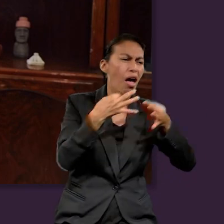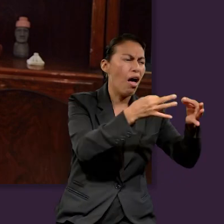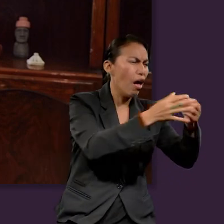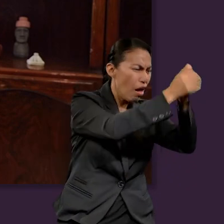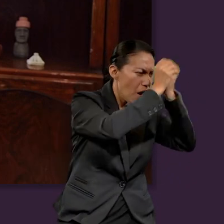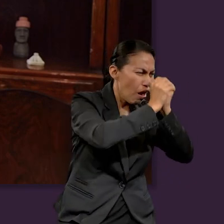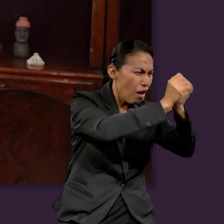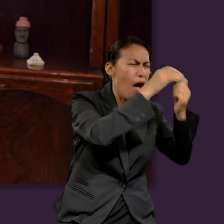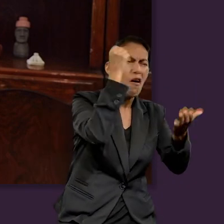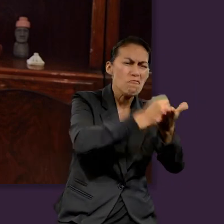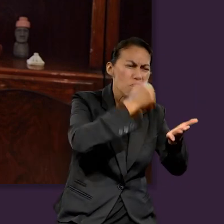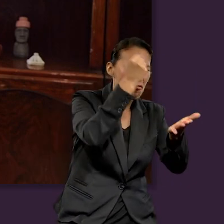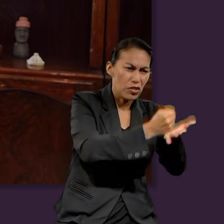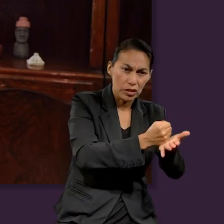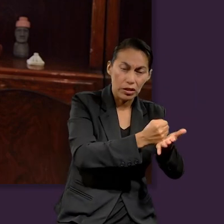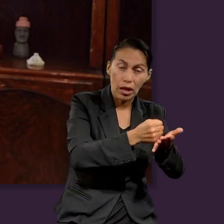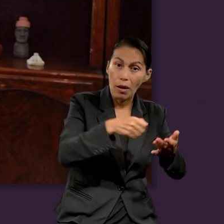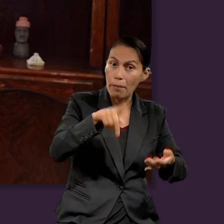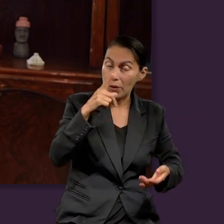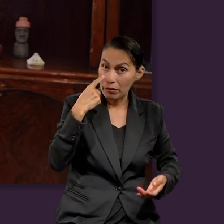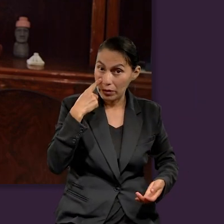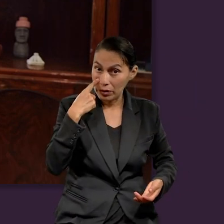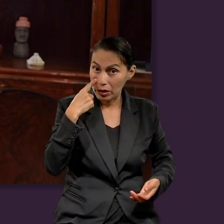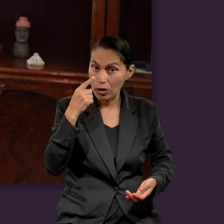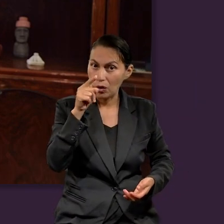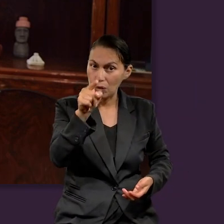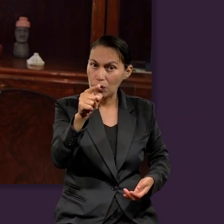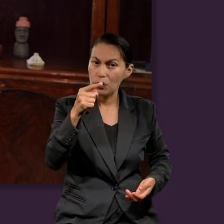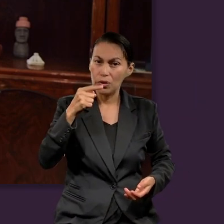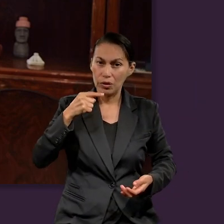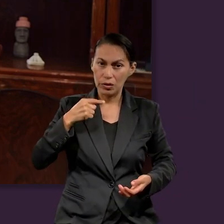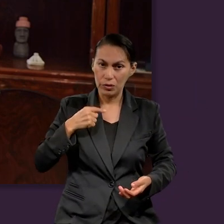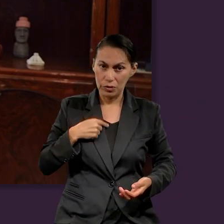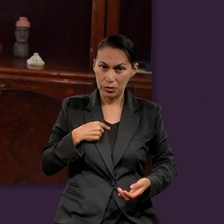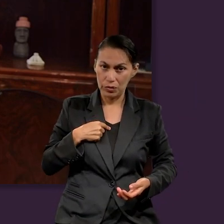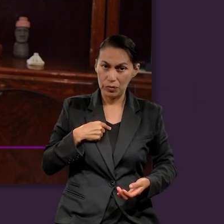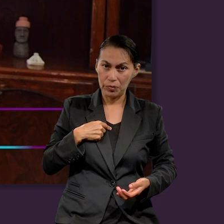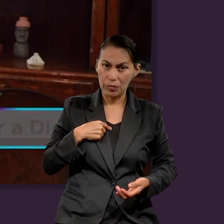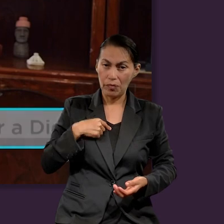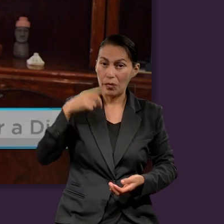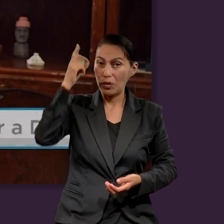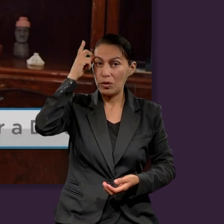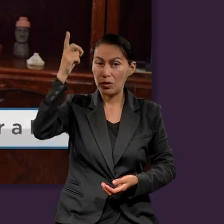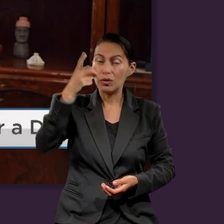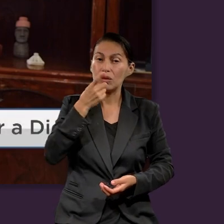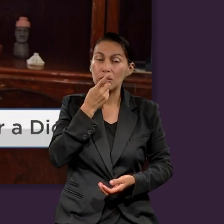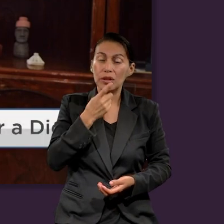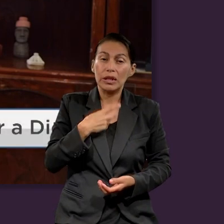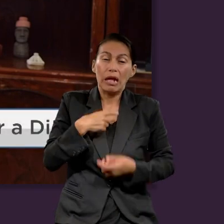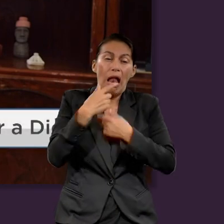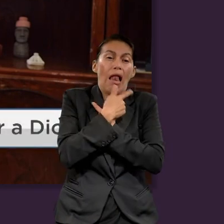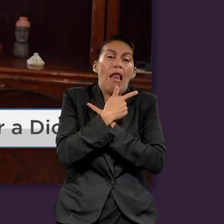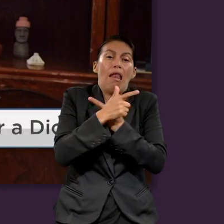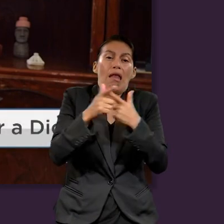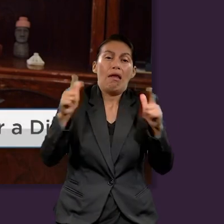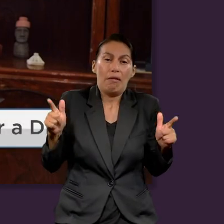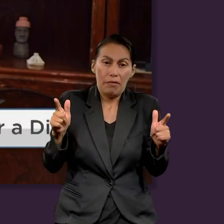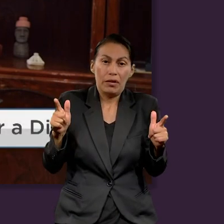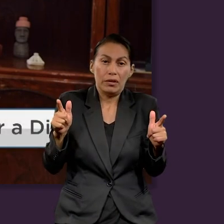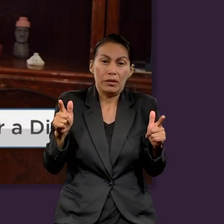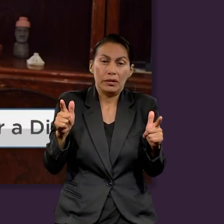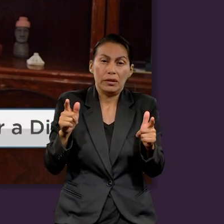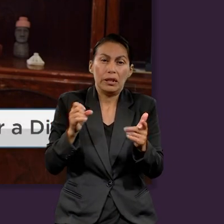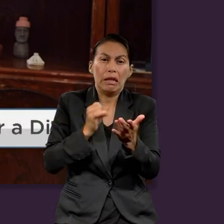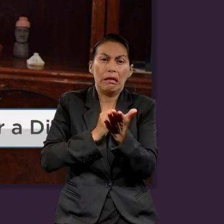le obedezcan y le adoren Tú y yo somos invitados para que por nuestro libre albedrío nuestra